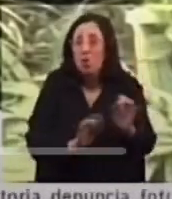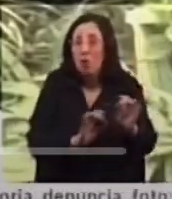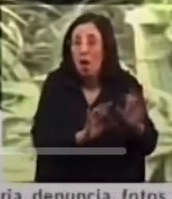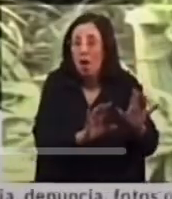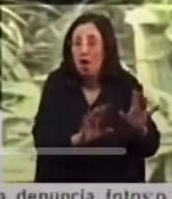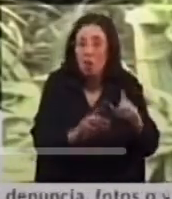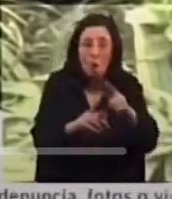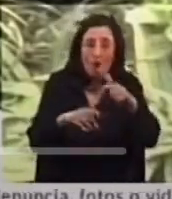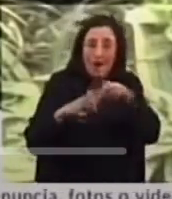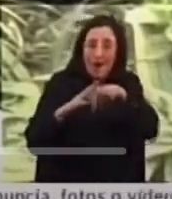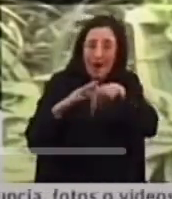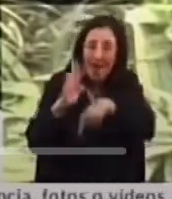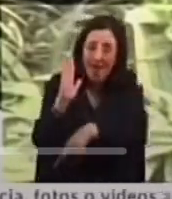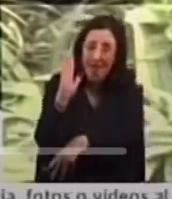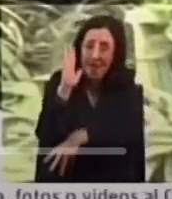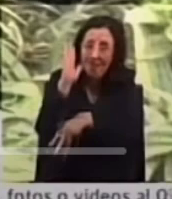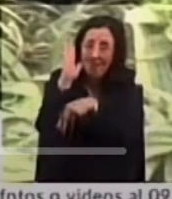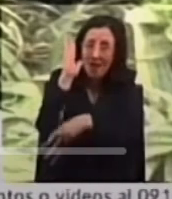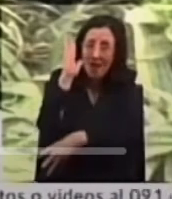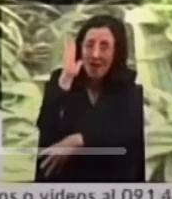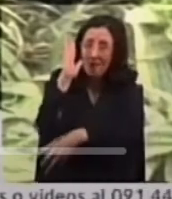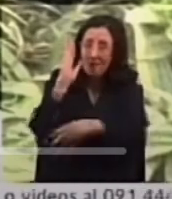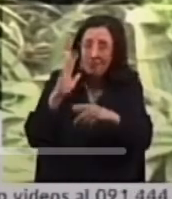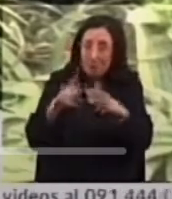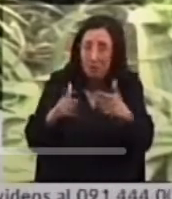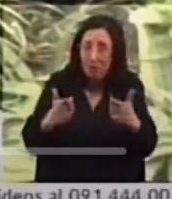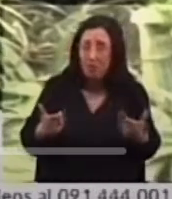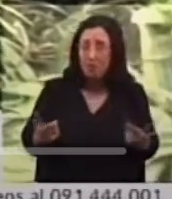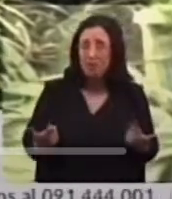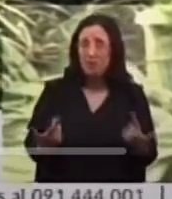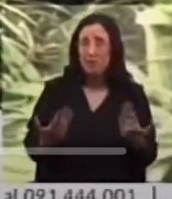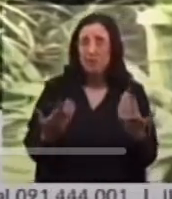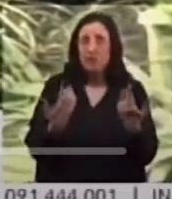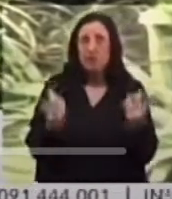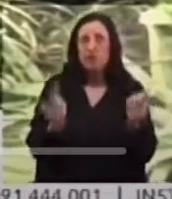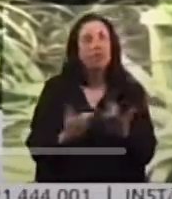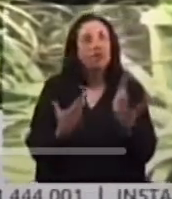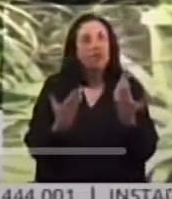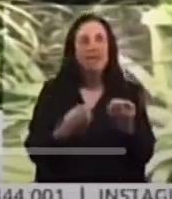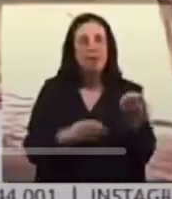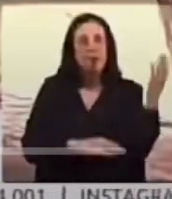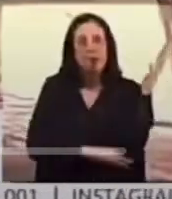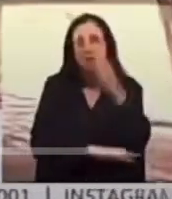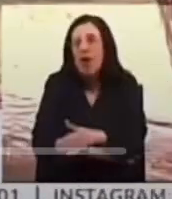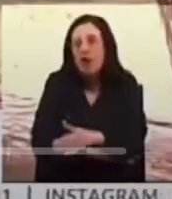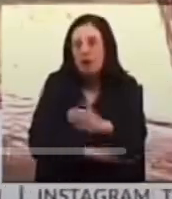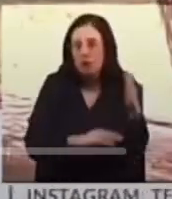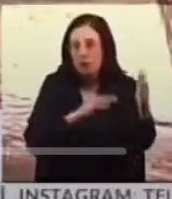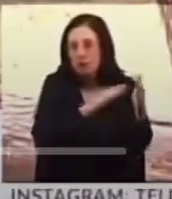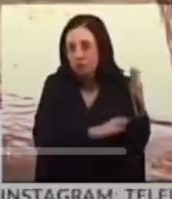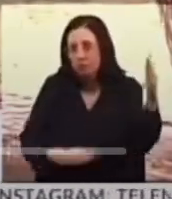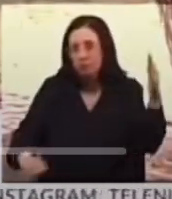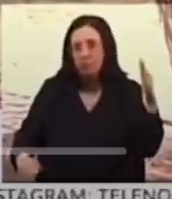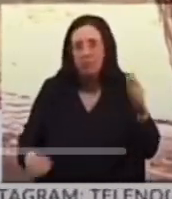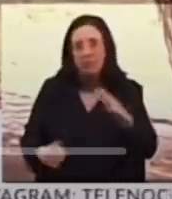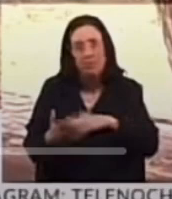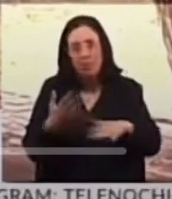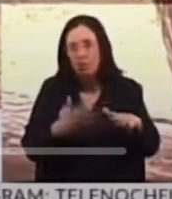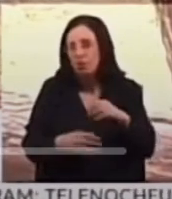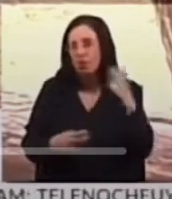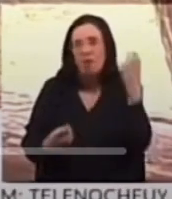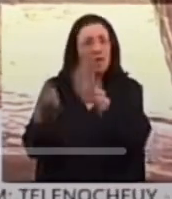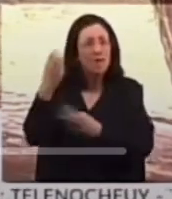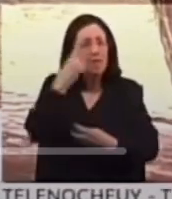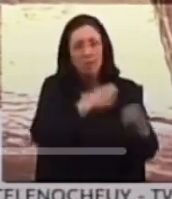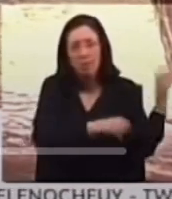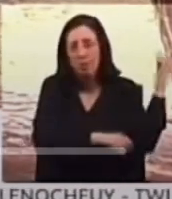pocas raíces encima. O sea, los que vivimos acá todos intentamos sacárnoslos de encima porque lamentablemente pasa eso. ¿Qué estimación del